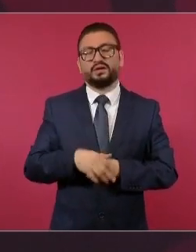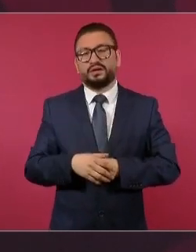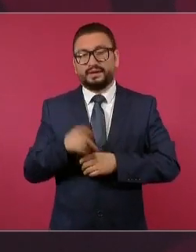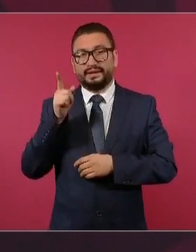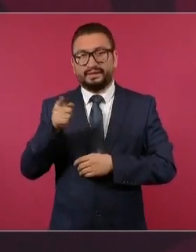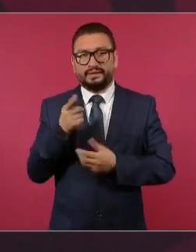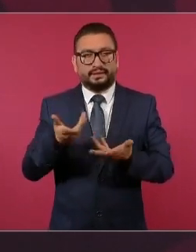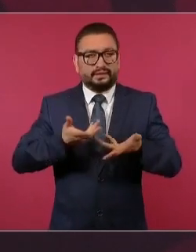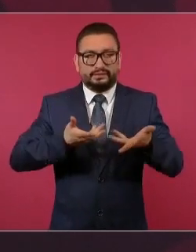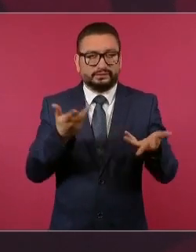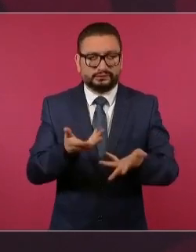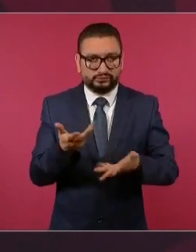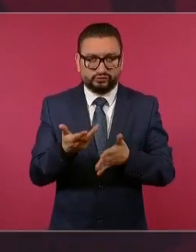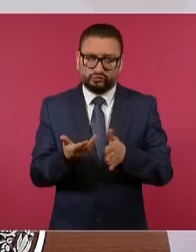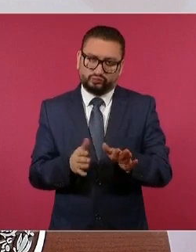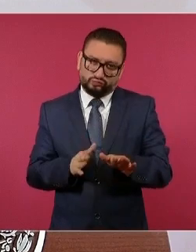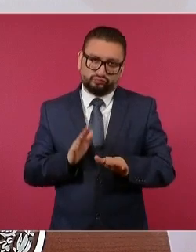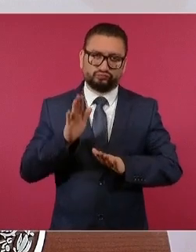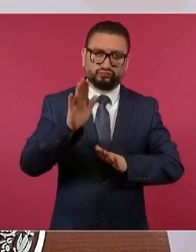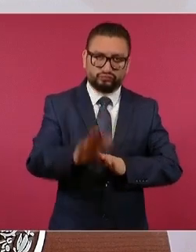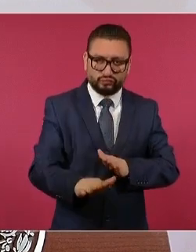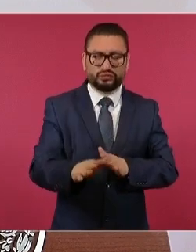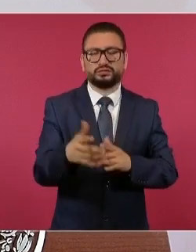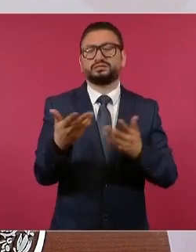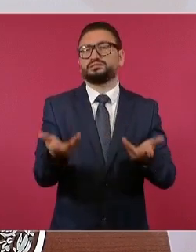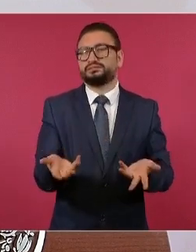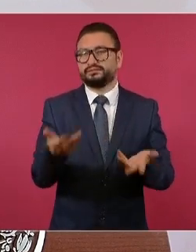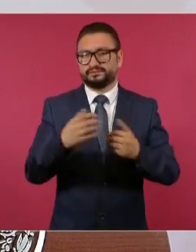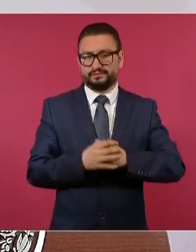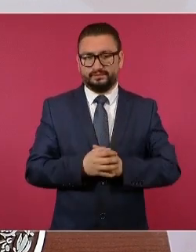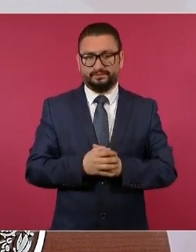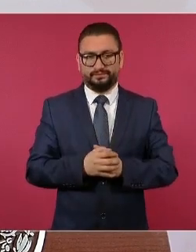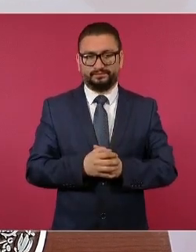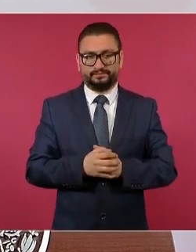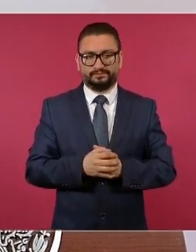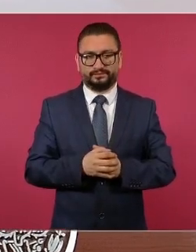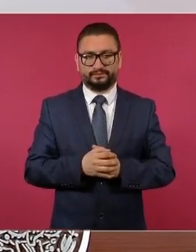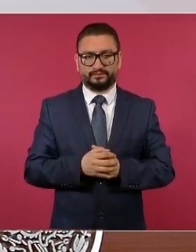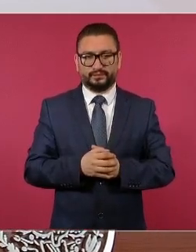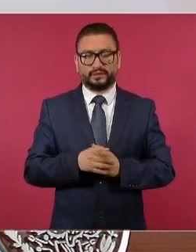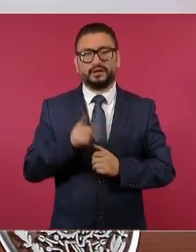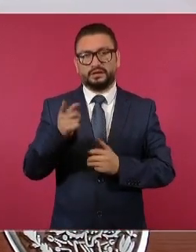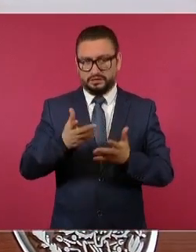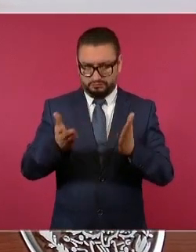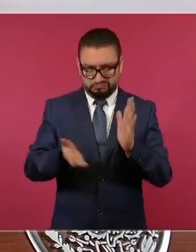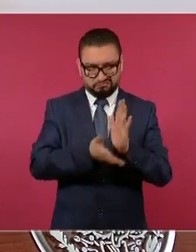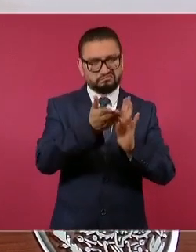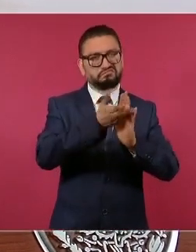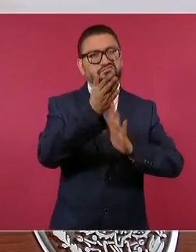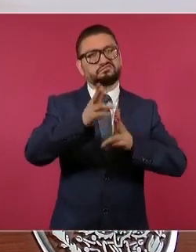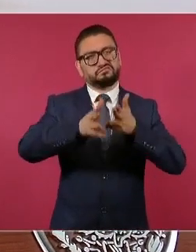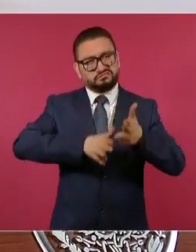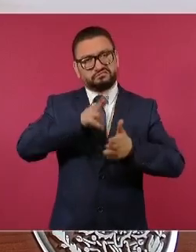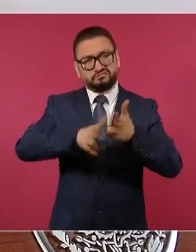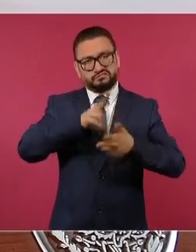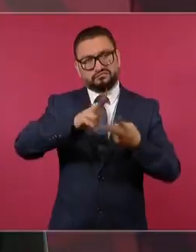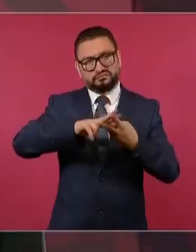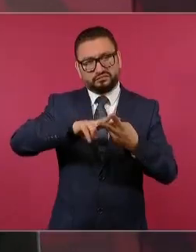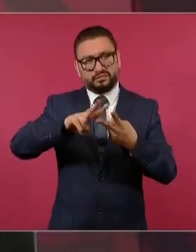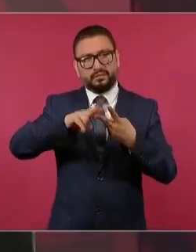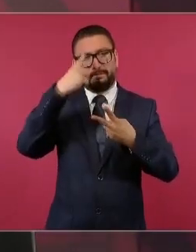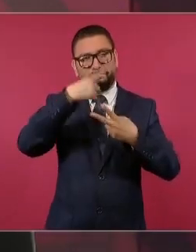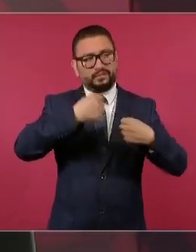da un paso adelante y se construyen los ferrocarriles para unir